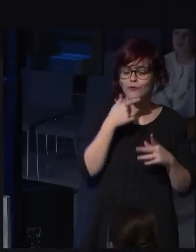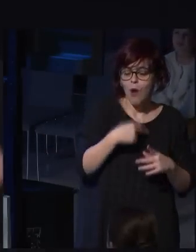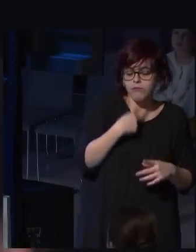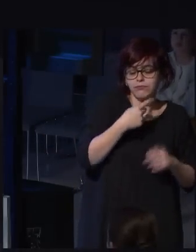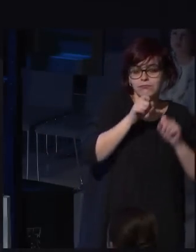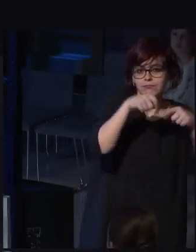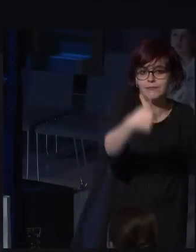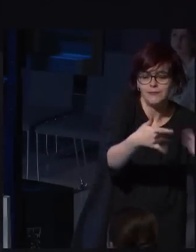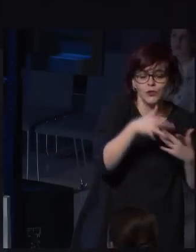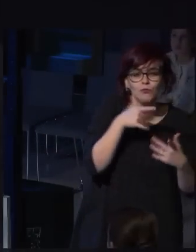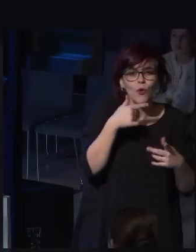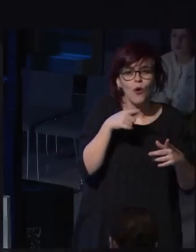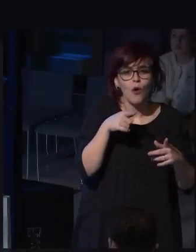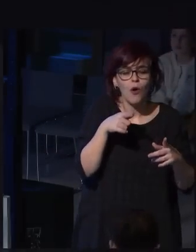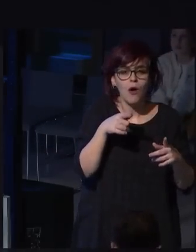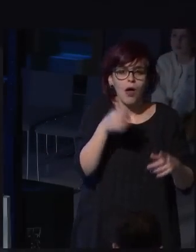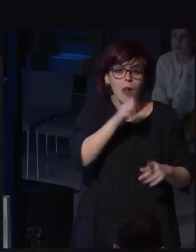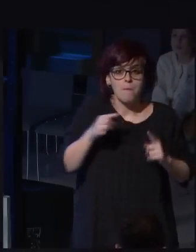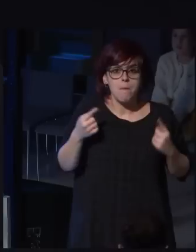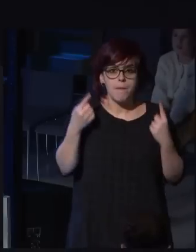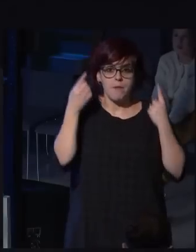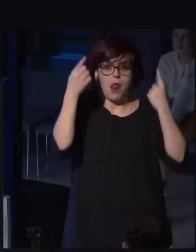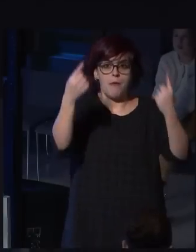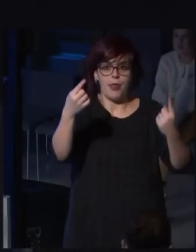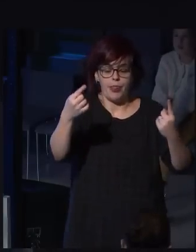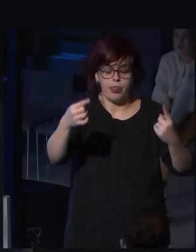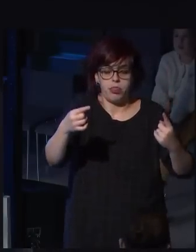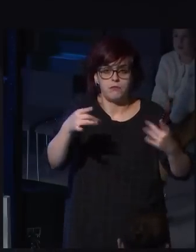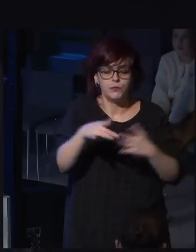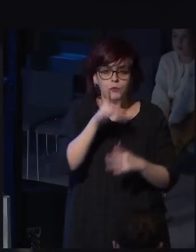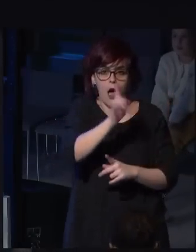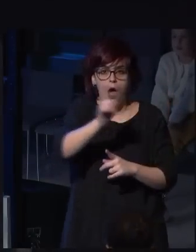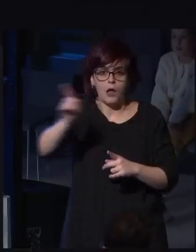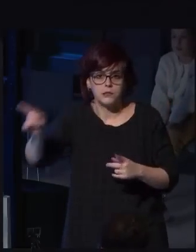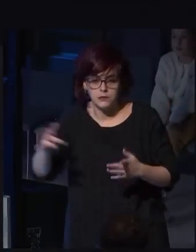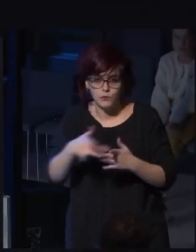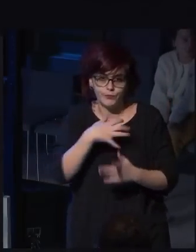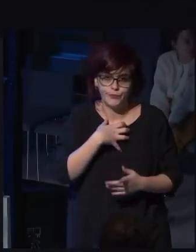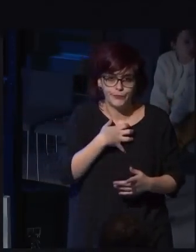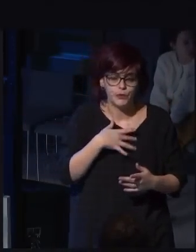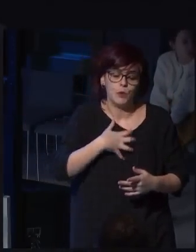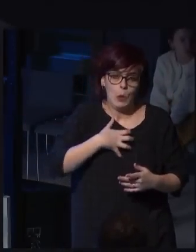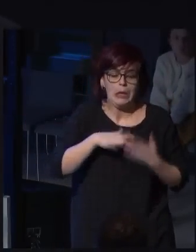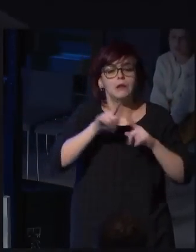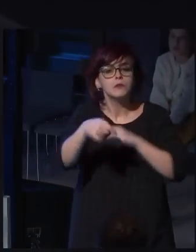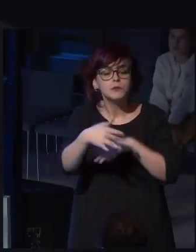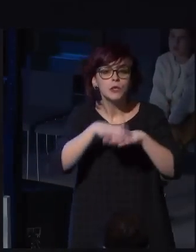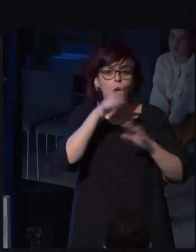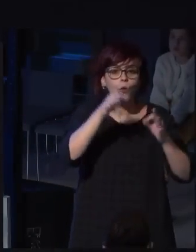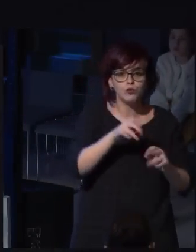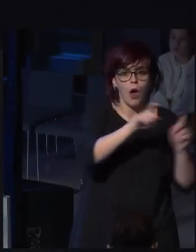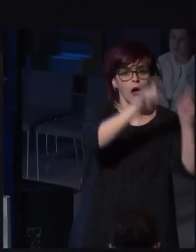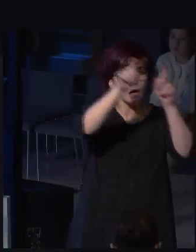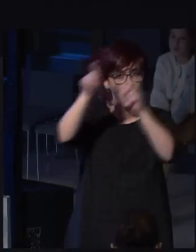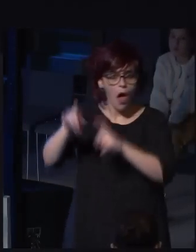de cuando empiezas a tocar una canción por primera vez que llega el guía y dice, mira, tronco, tú. Y dices, a ver, vale. De ahí a cuando acaba la gira,